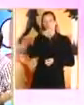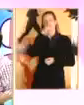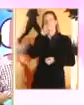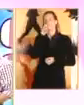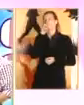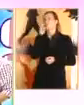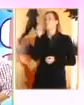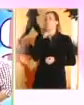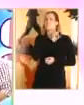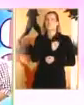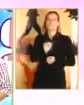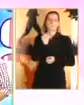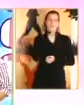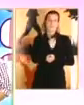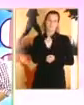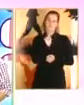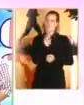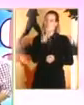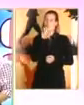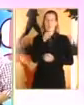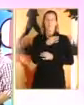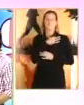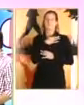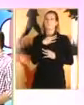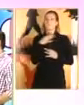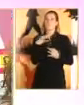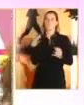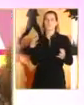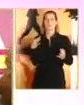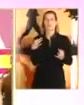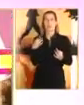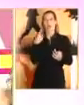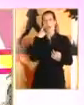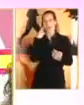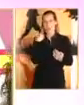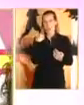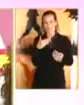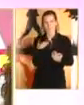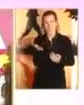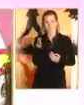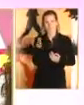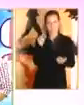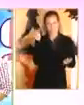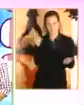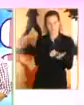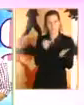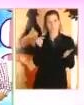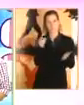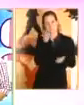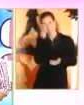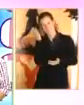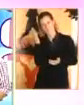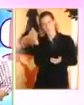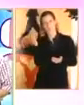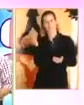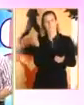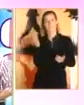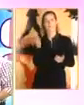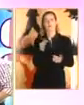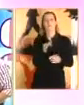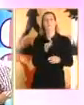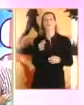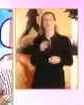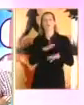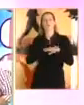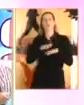qué maravilla. Podéis ir, huele. Iros impregnando. Claro, a ver si nos vamos a quedar dormidos en la ahora. Nuca, en la nuca, donde hay irrigación de sangre. Por